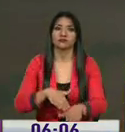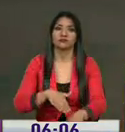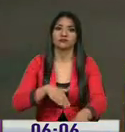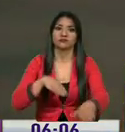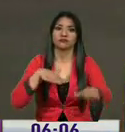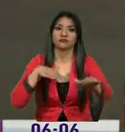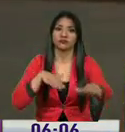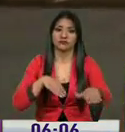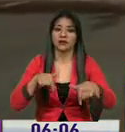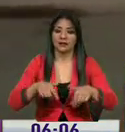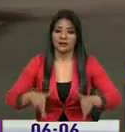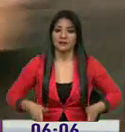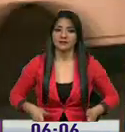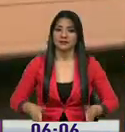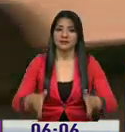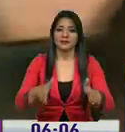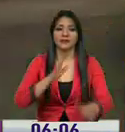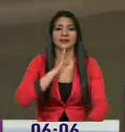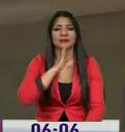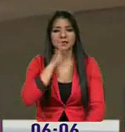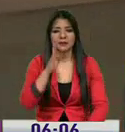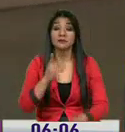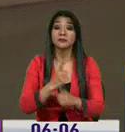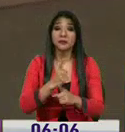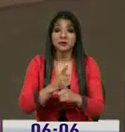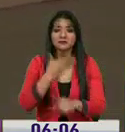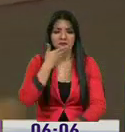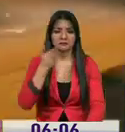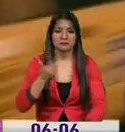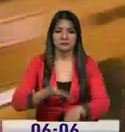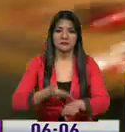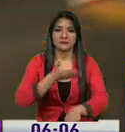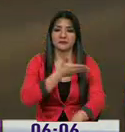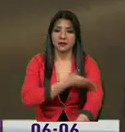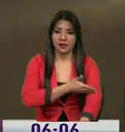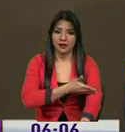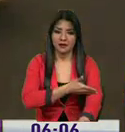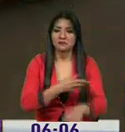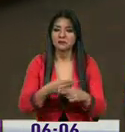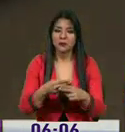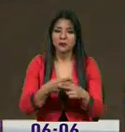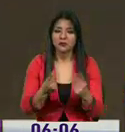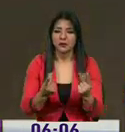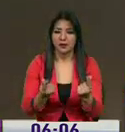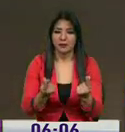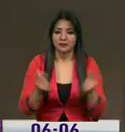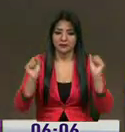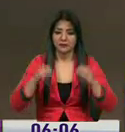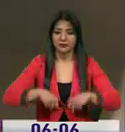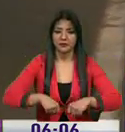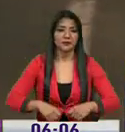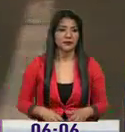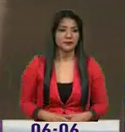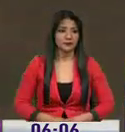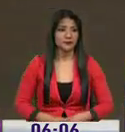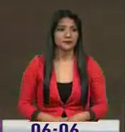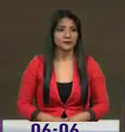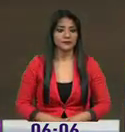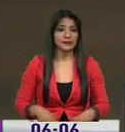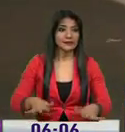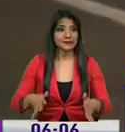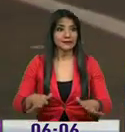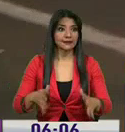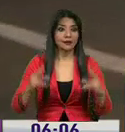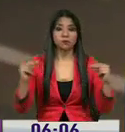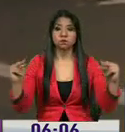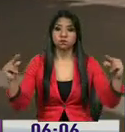una alta carga vehicular. Así que para evitar inconvenientes es mejor salir pronto desde los hogares. Como tú lo dijiste, parcialmente